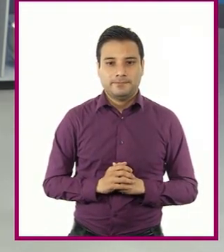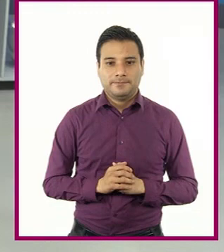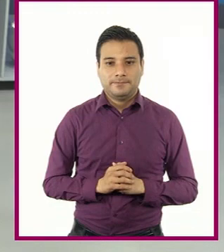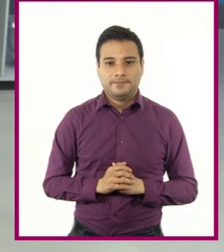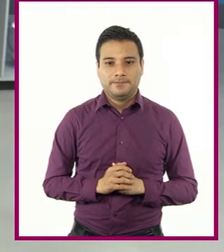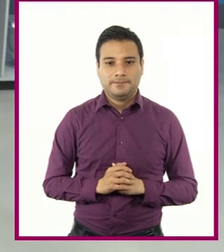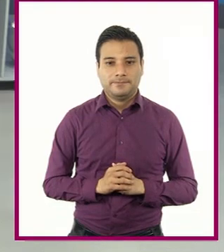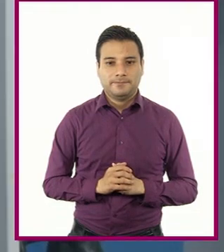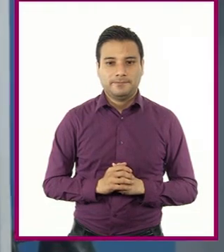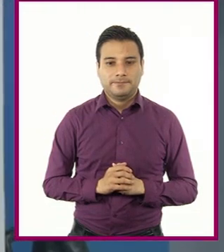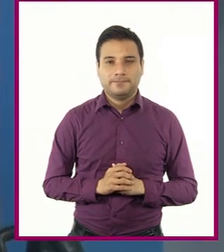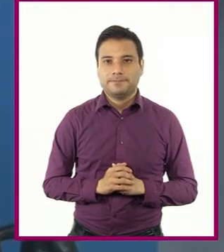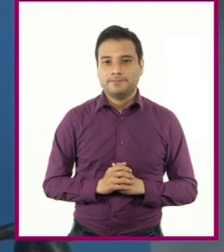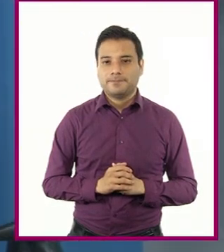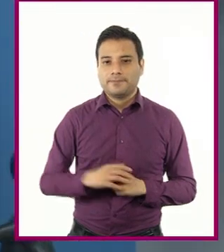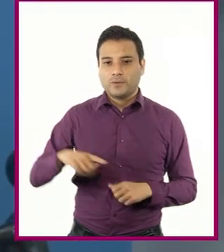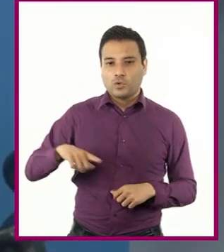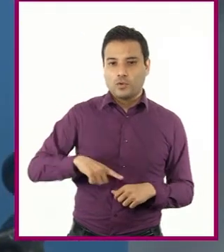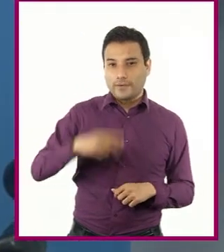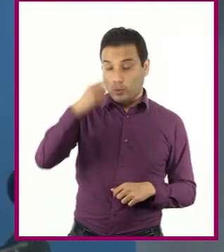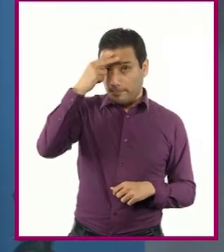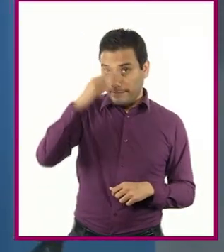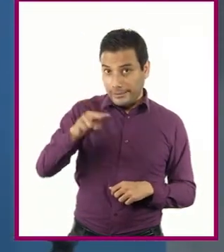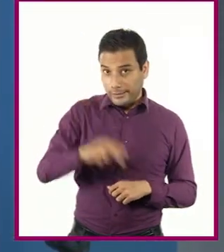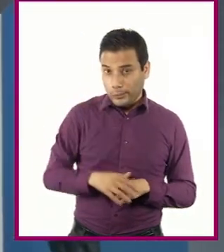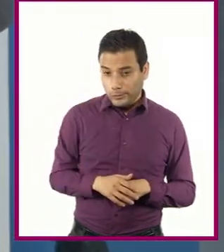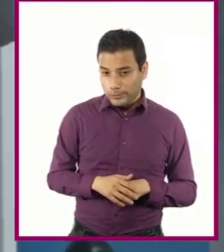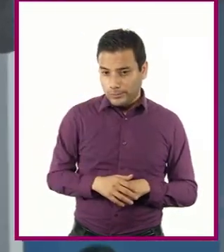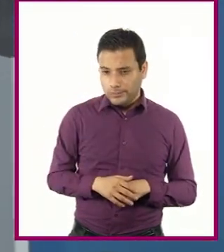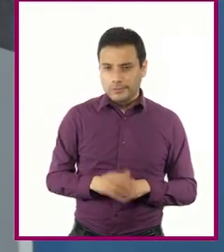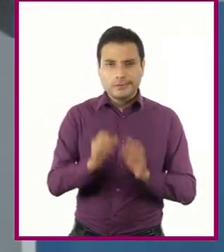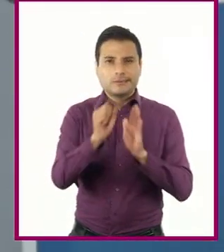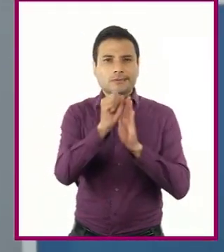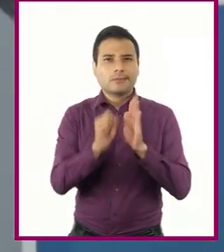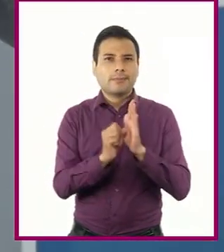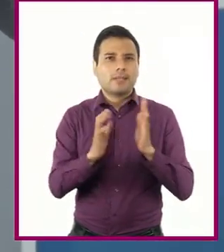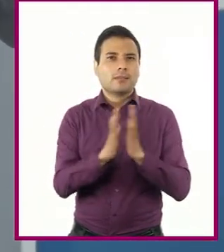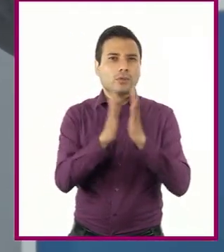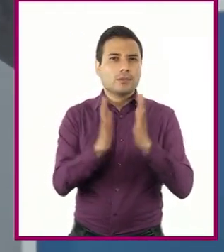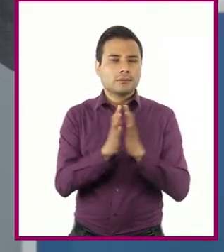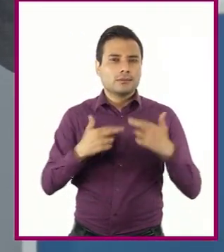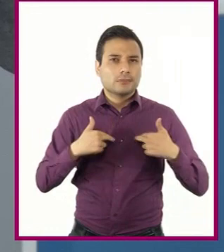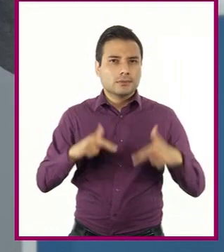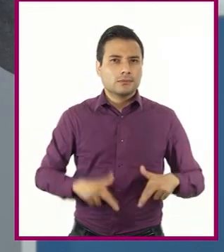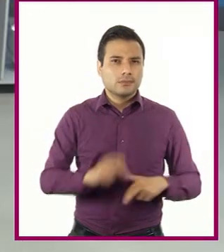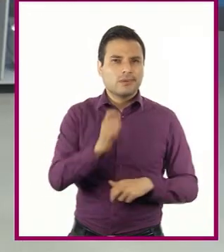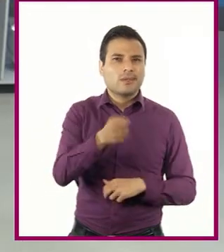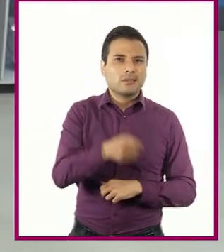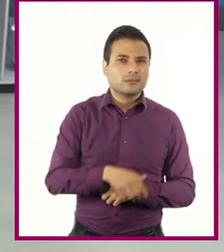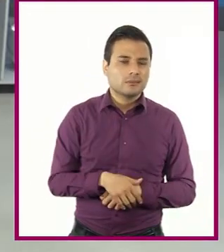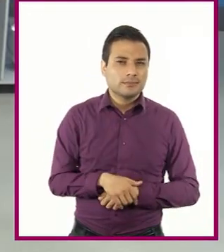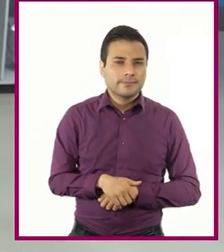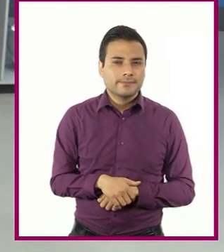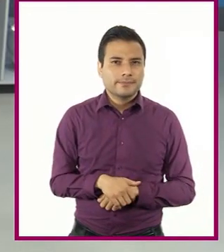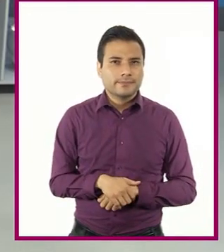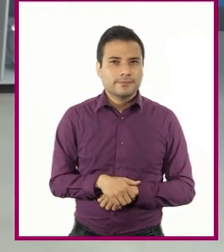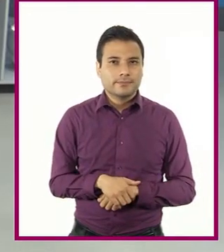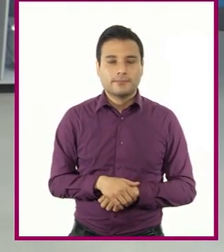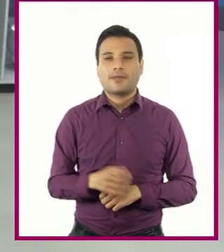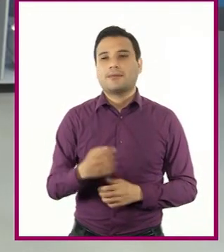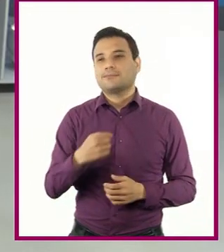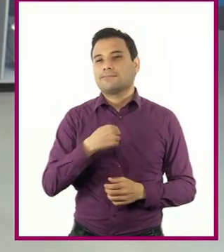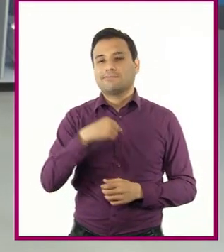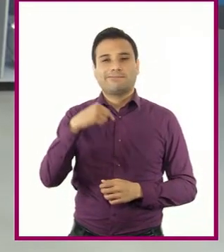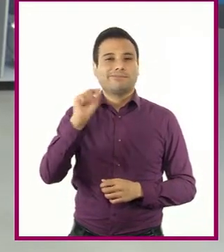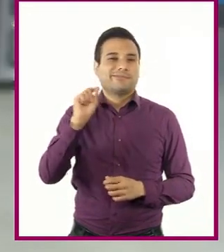¿Qué significa que el Estado mexicano se organiza con base en una democracia representativa? De una vez me pongo